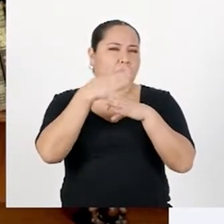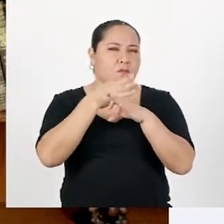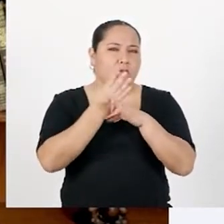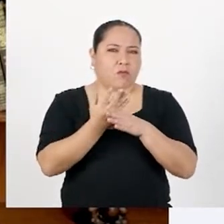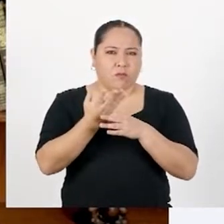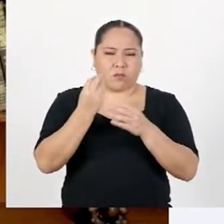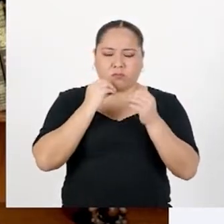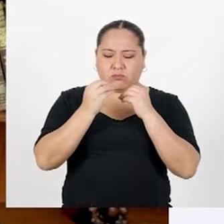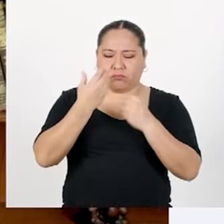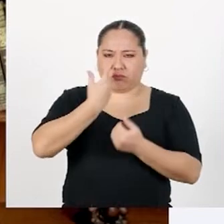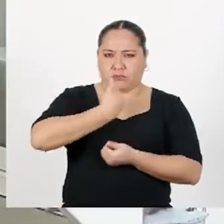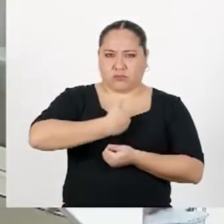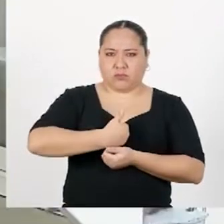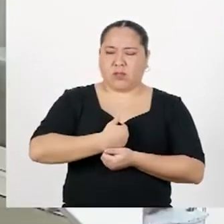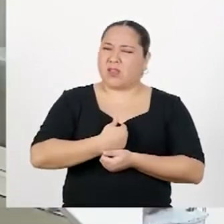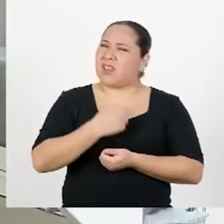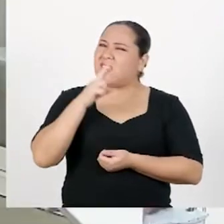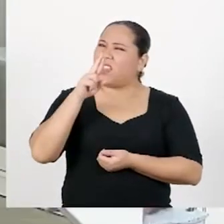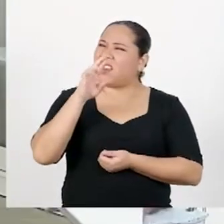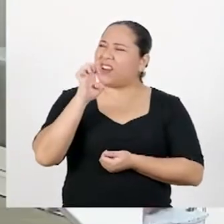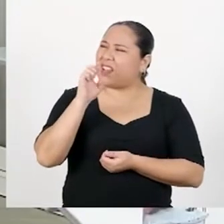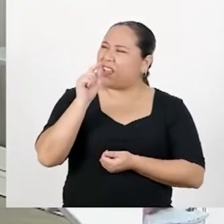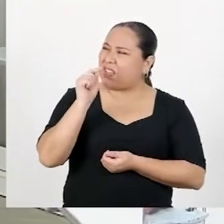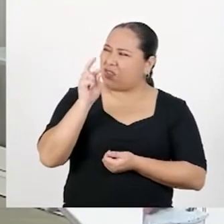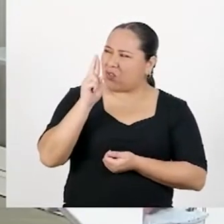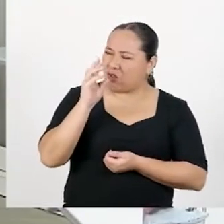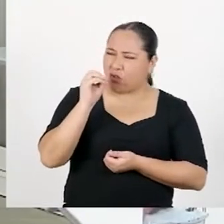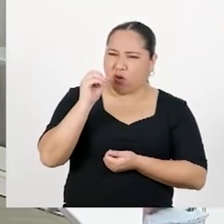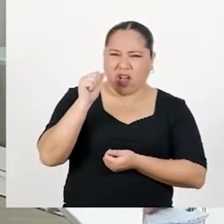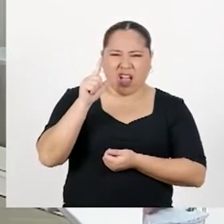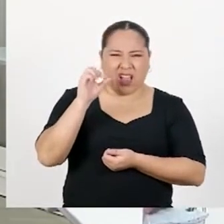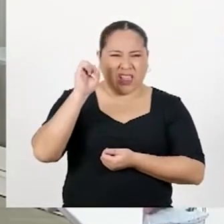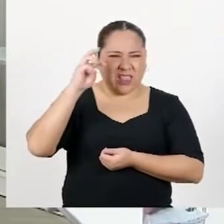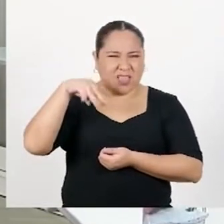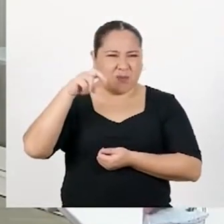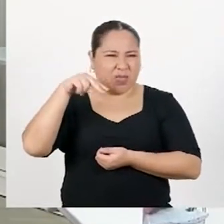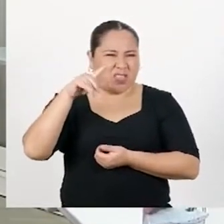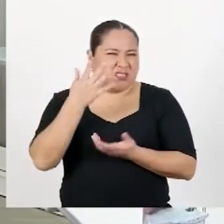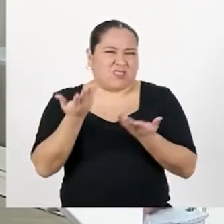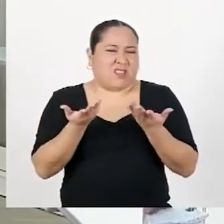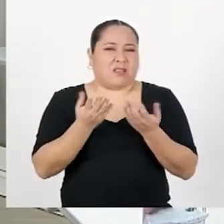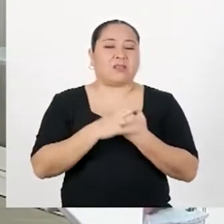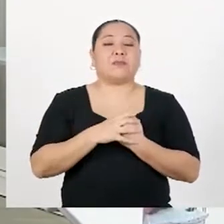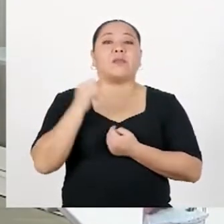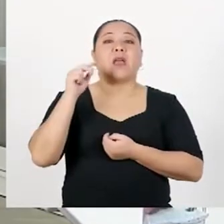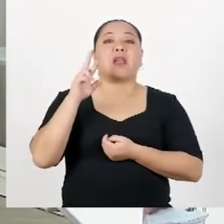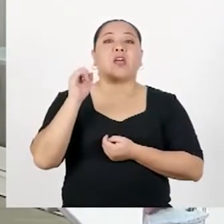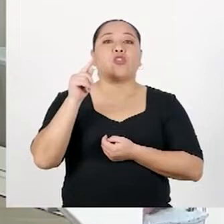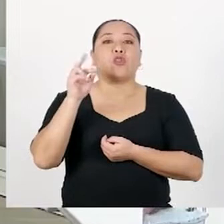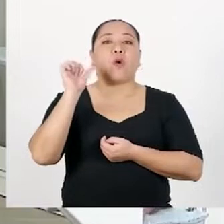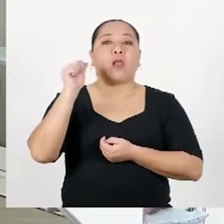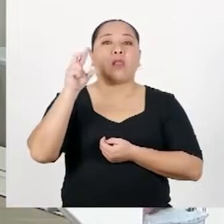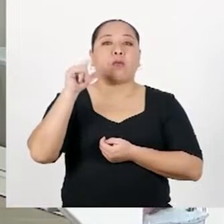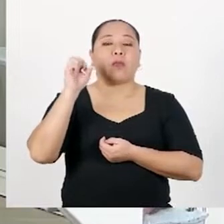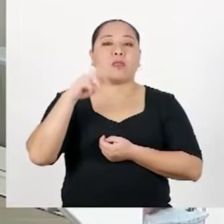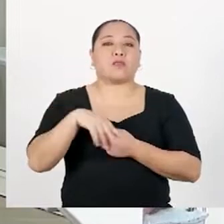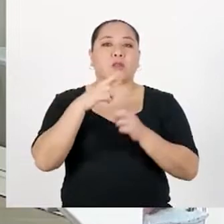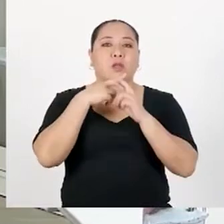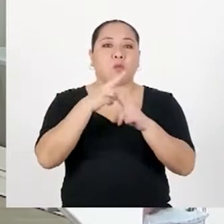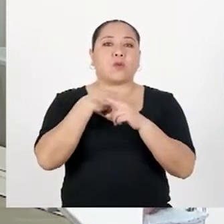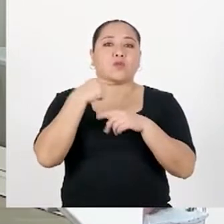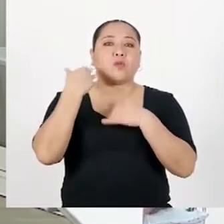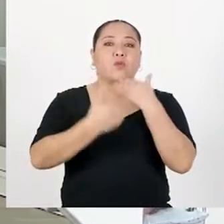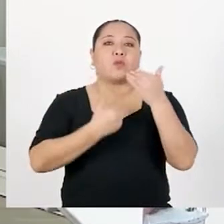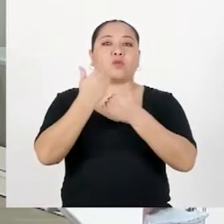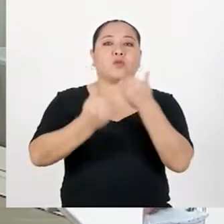de retroalimentación. ¿Qué es la retroalimentación? La retroalimentación es una respuesta